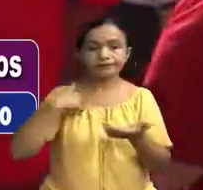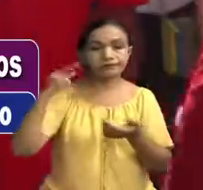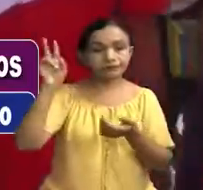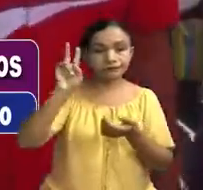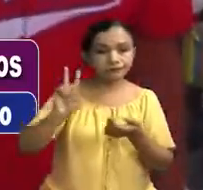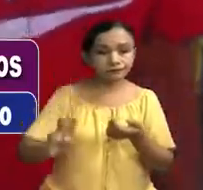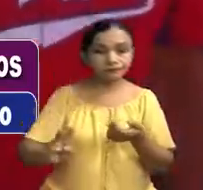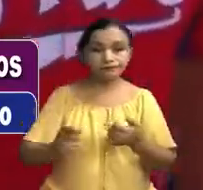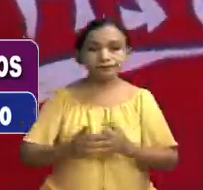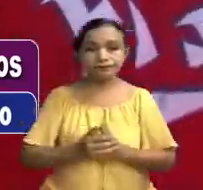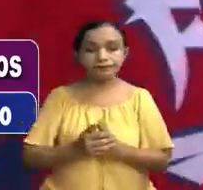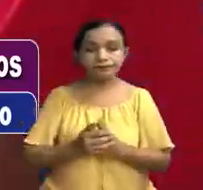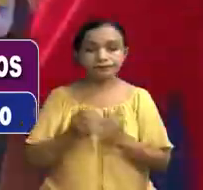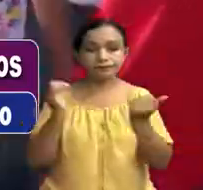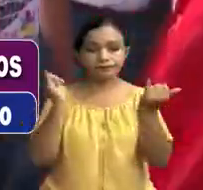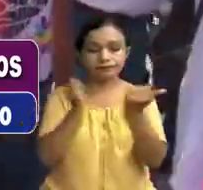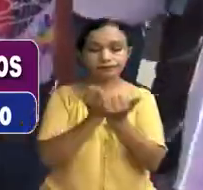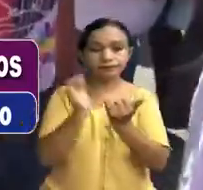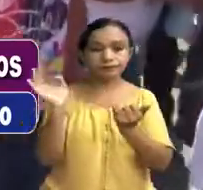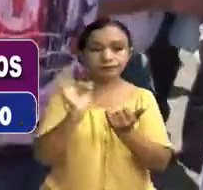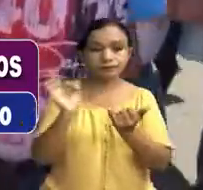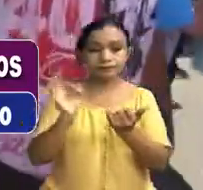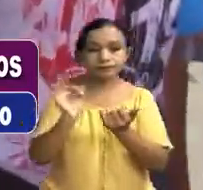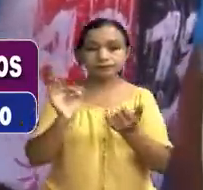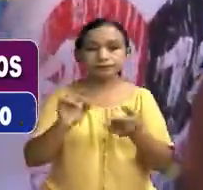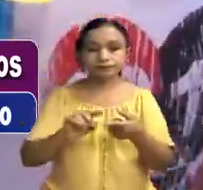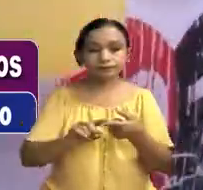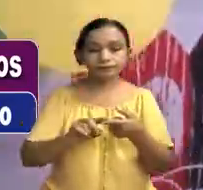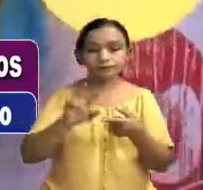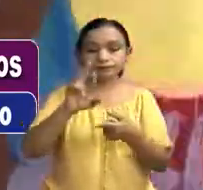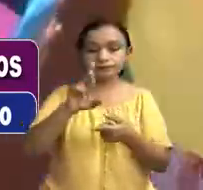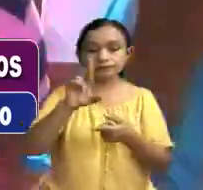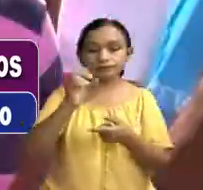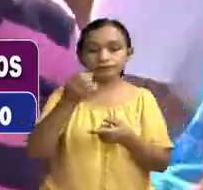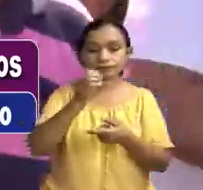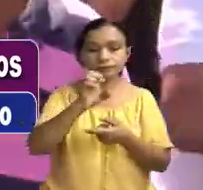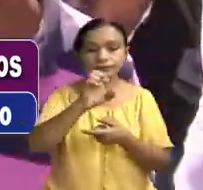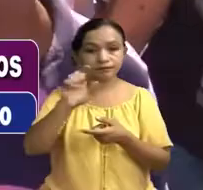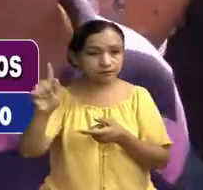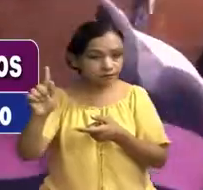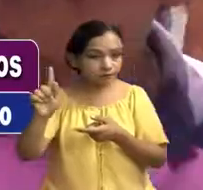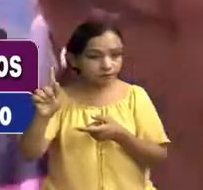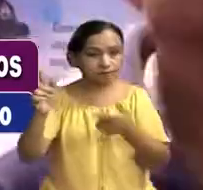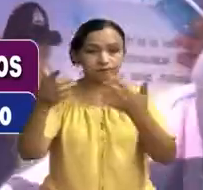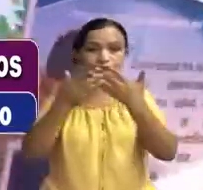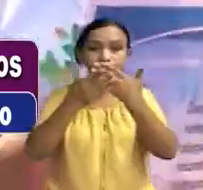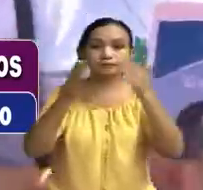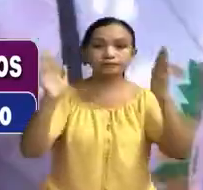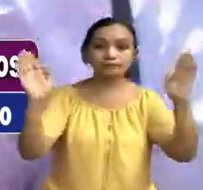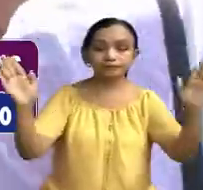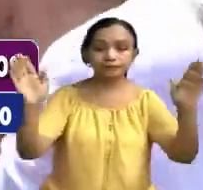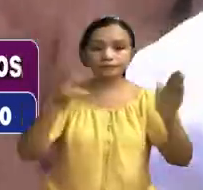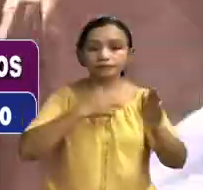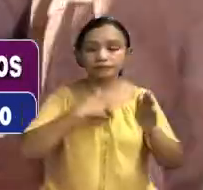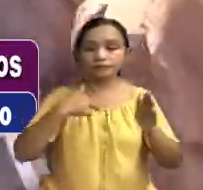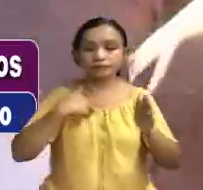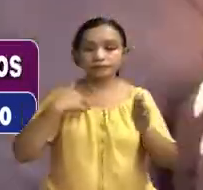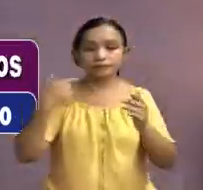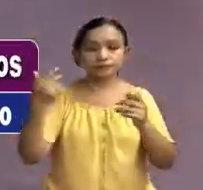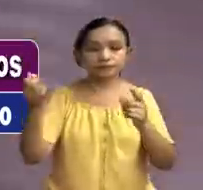Claro. Igualmente ahorita... Dilma Rousseff. Correcto. Con otros mecanismos, en Brasil se da el golpe de